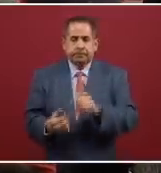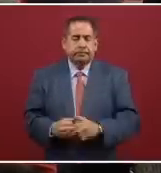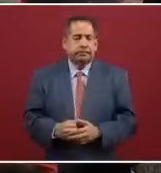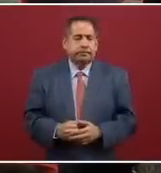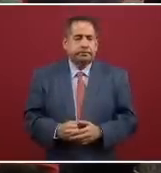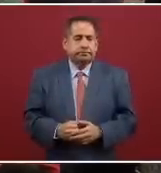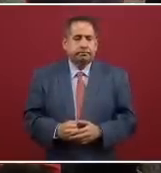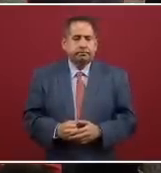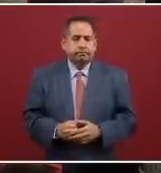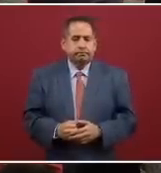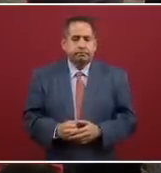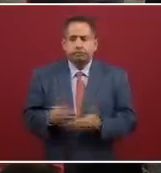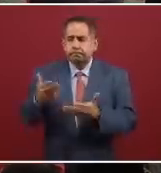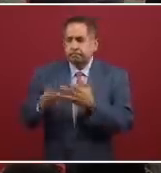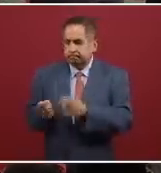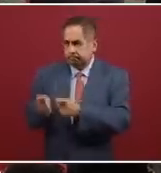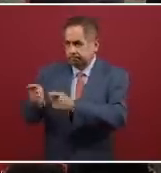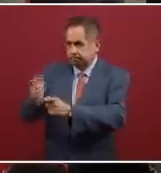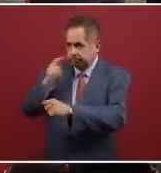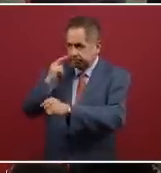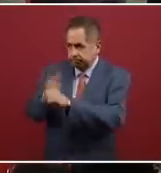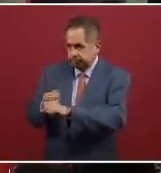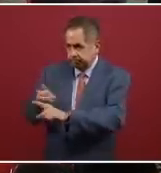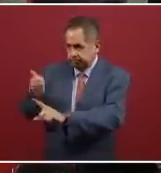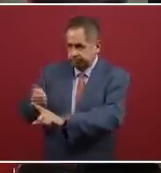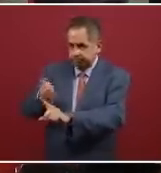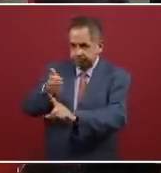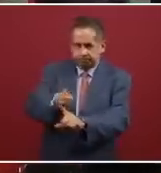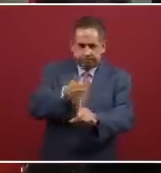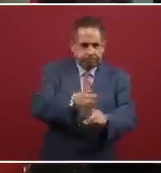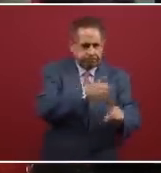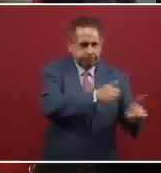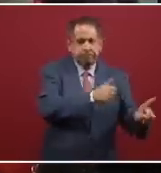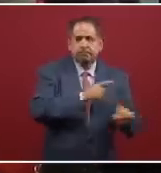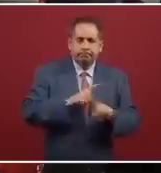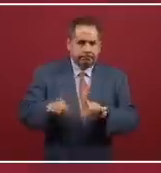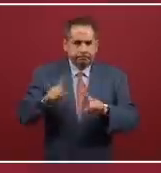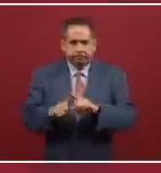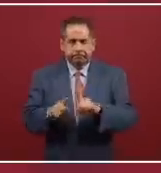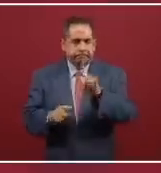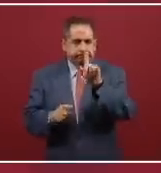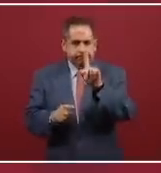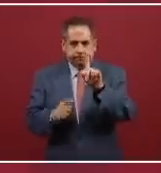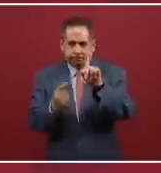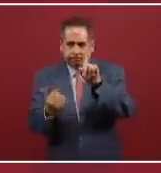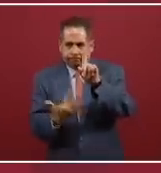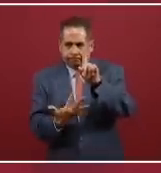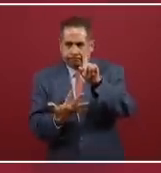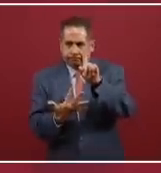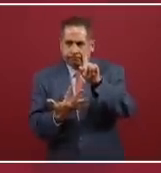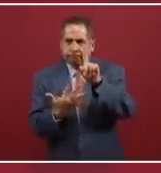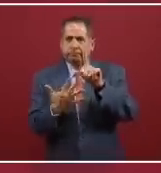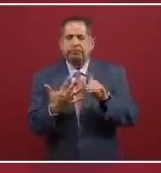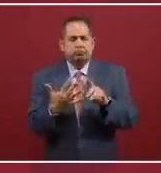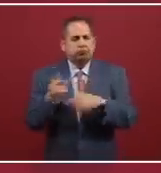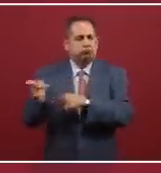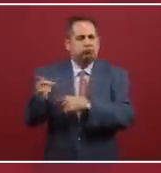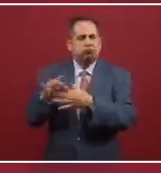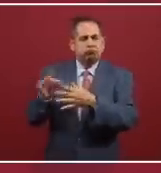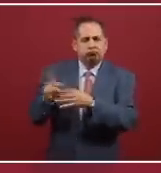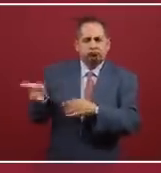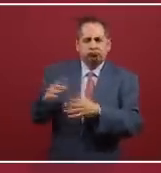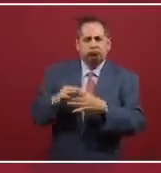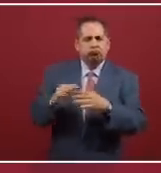de acuerdo a las tareas que se van a llevar acá eso lo va a explicar